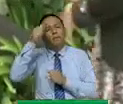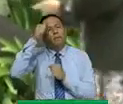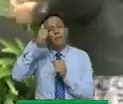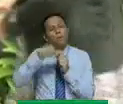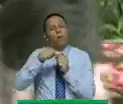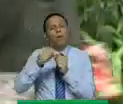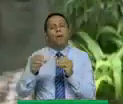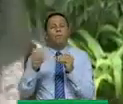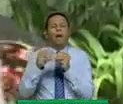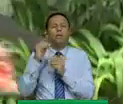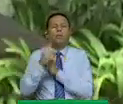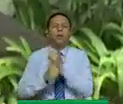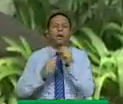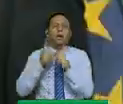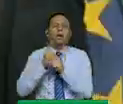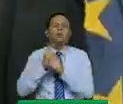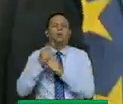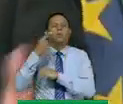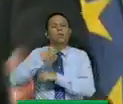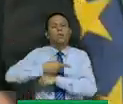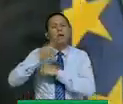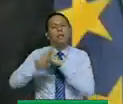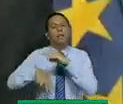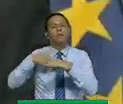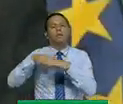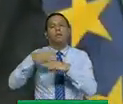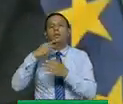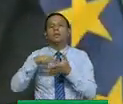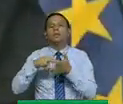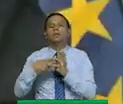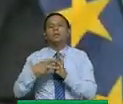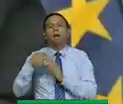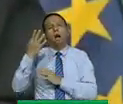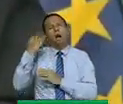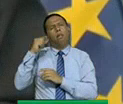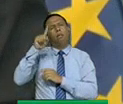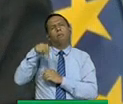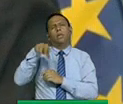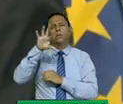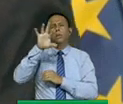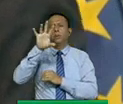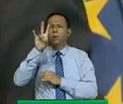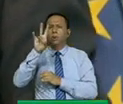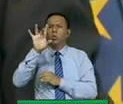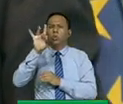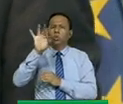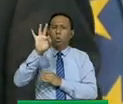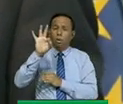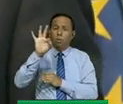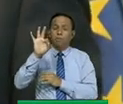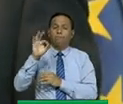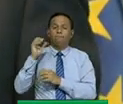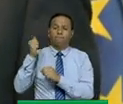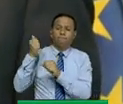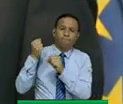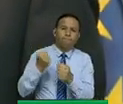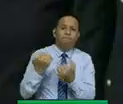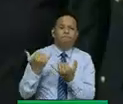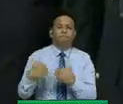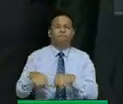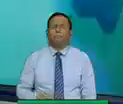Nacional, fecha en que se celebra la toma de la Bastilla de 1789. Informa Ismenia